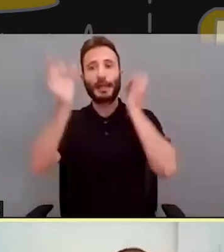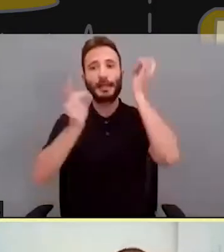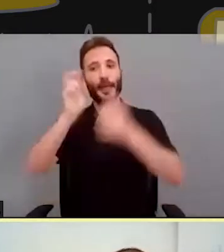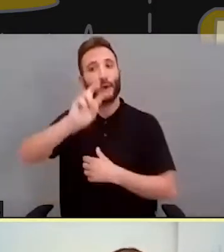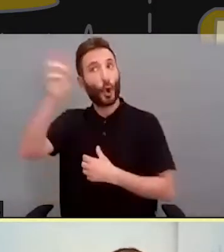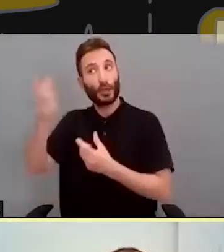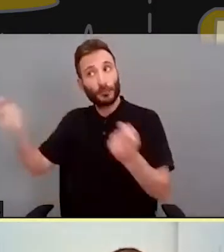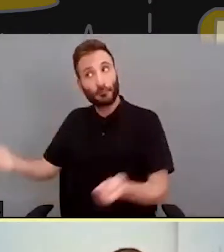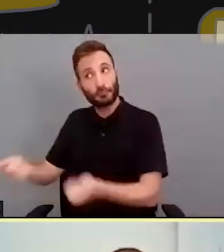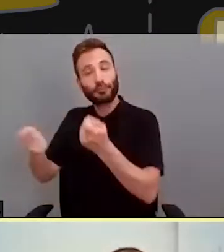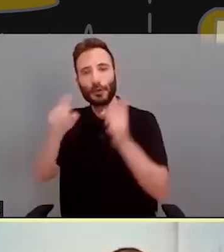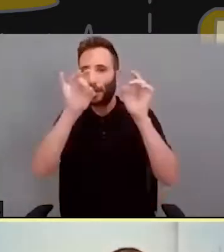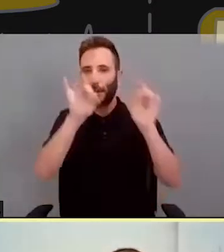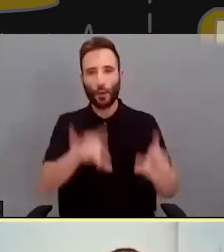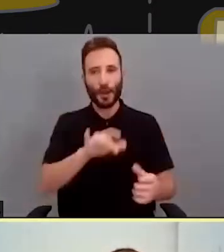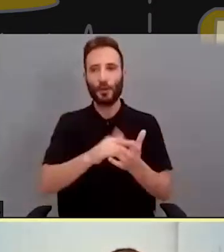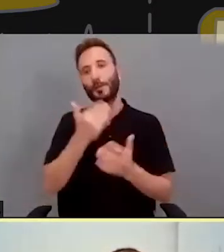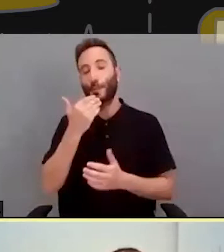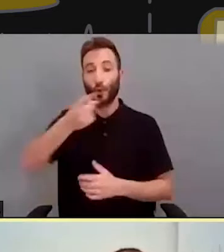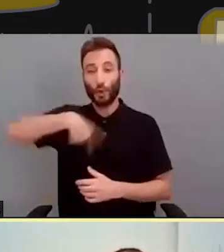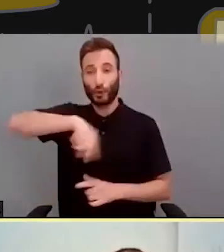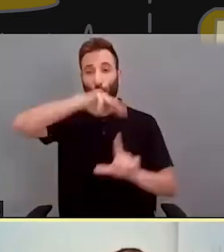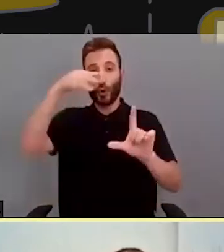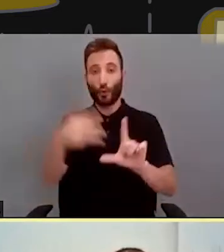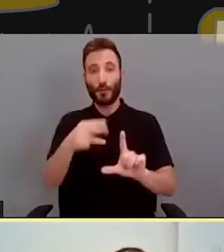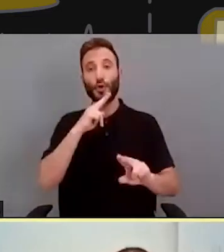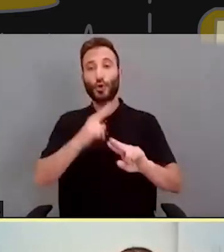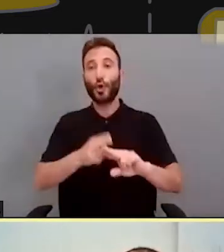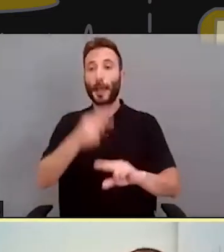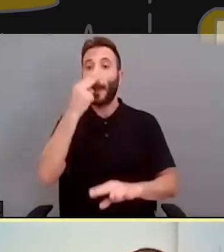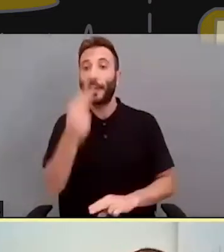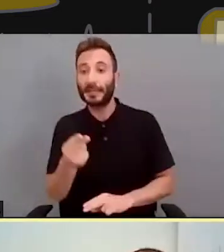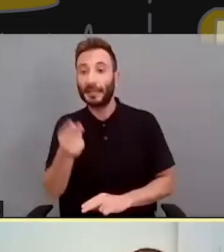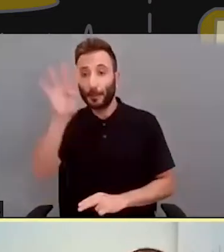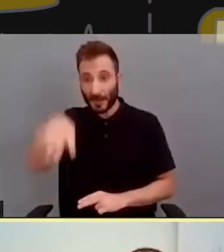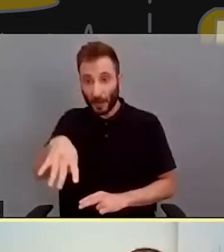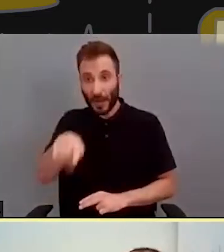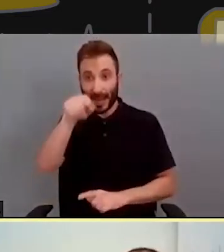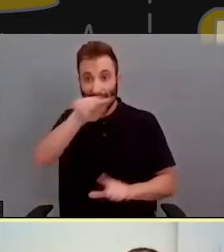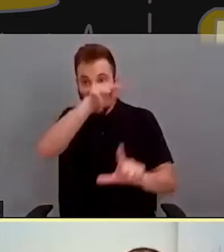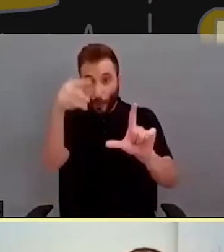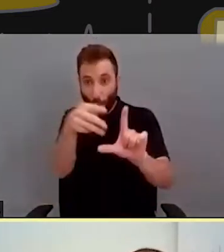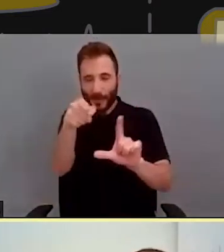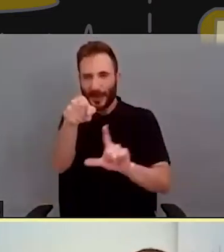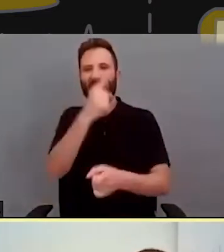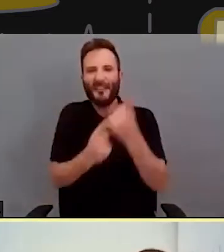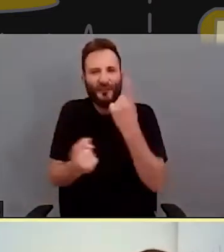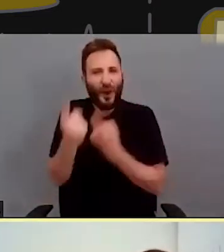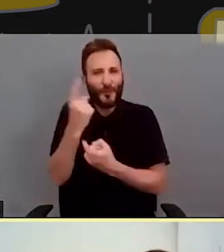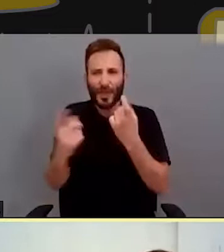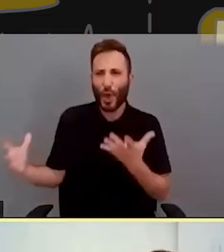ejemplo, nosotros tenemos una web que es Visit Barcelona, donde damos información de todas